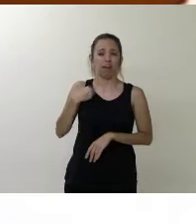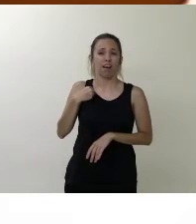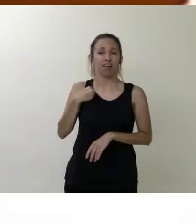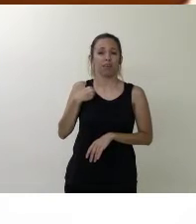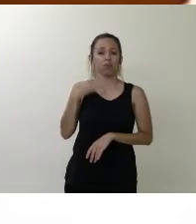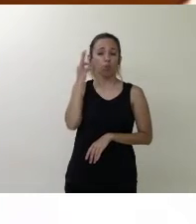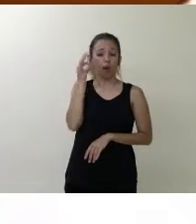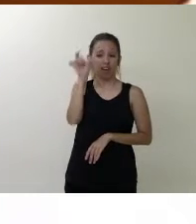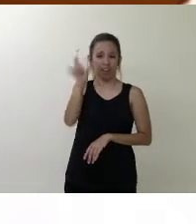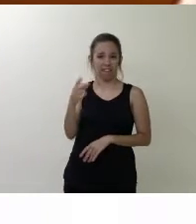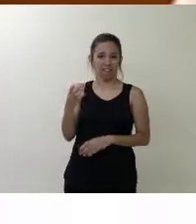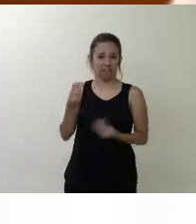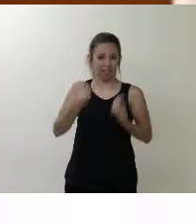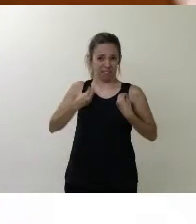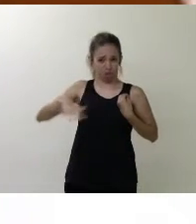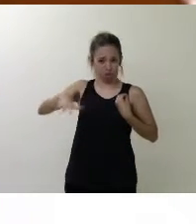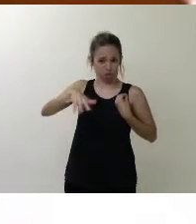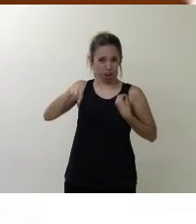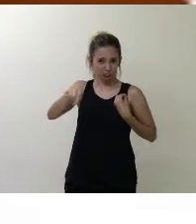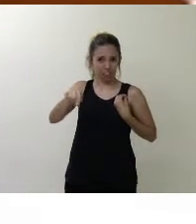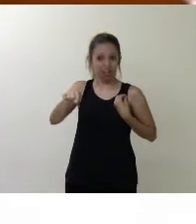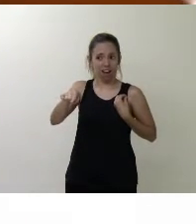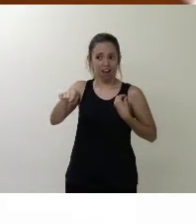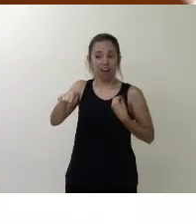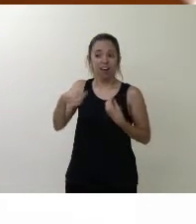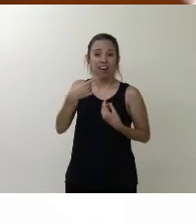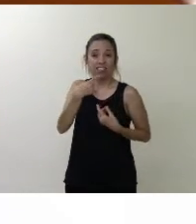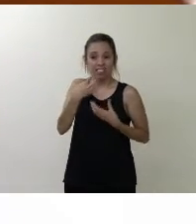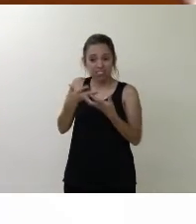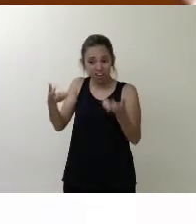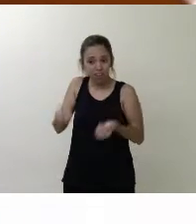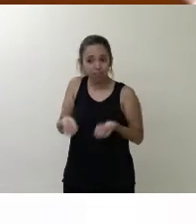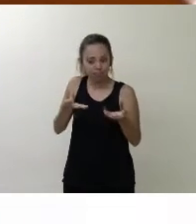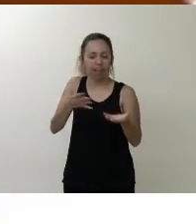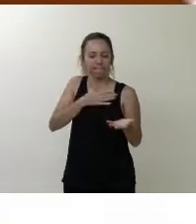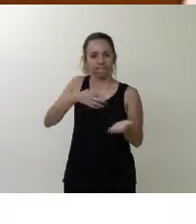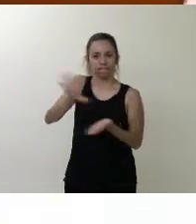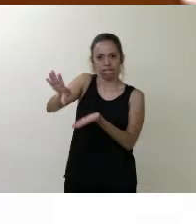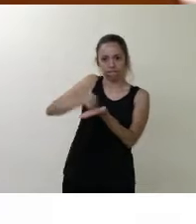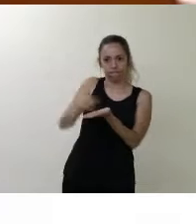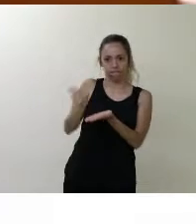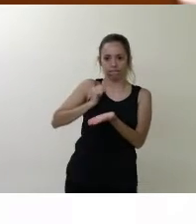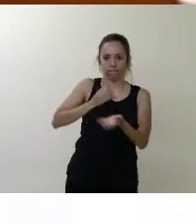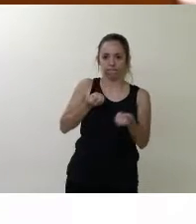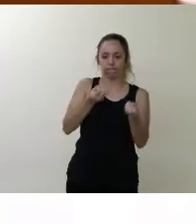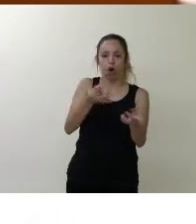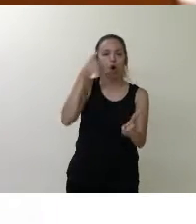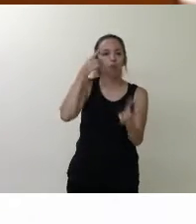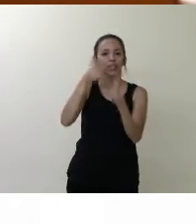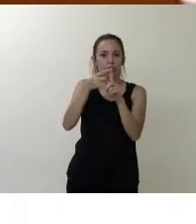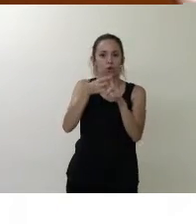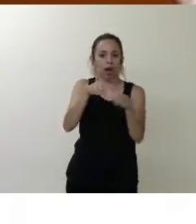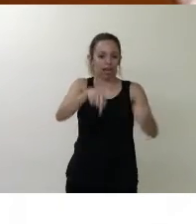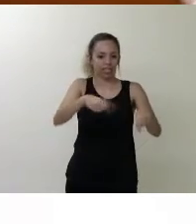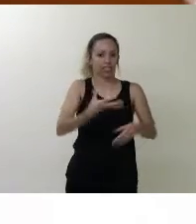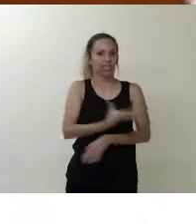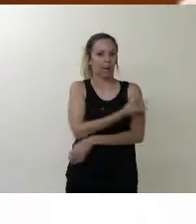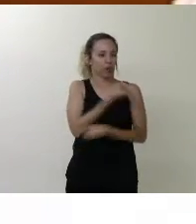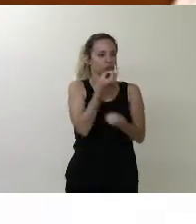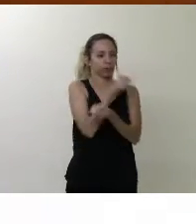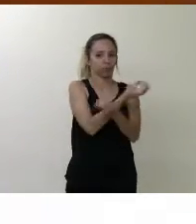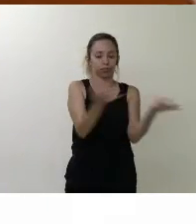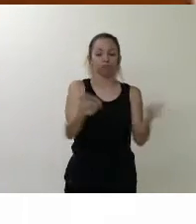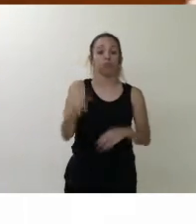que esta vecina da registro para dar conocimiento a este Cabildo Insular.